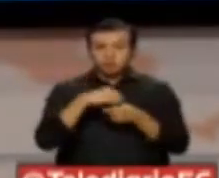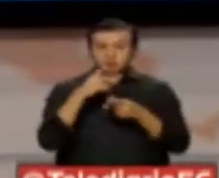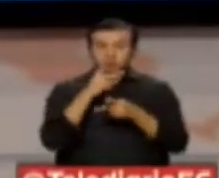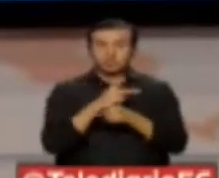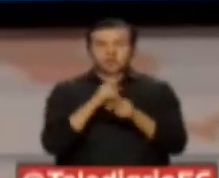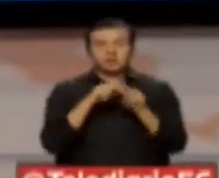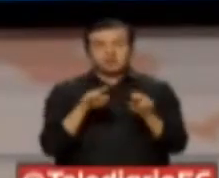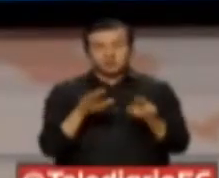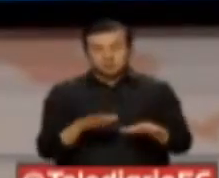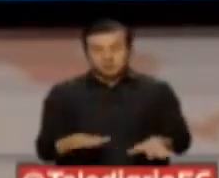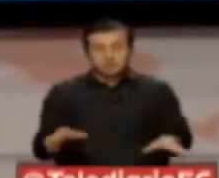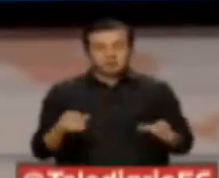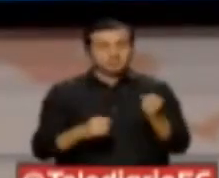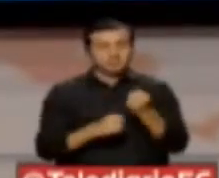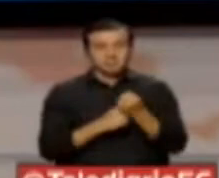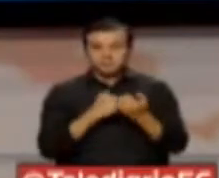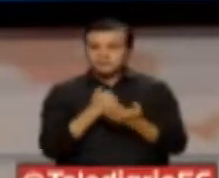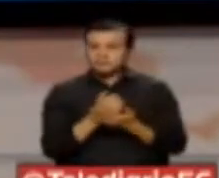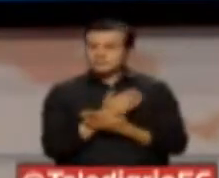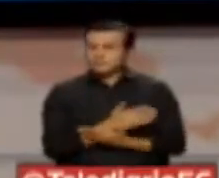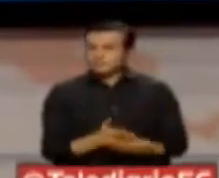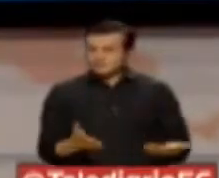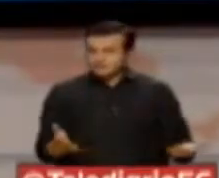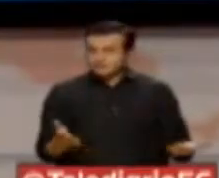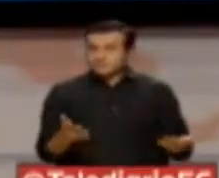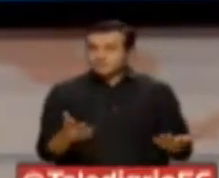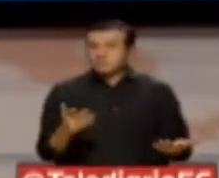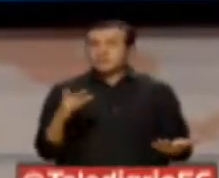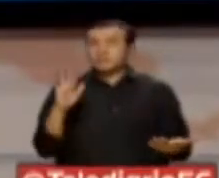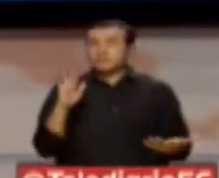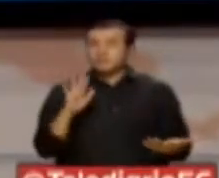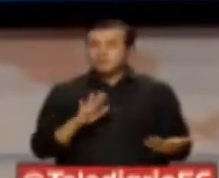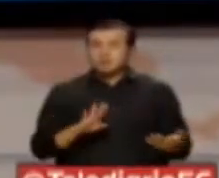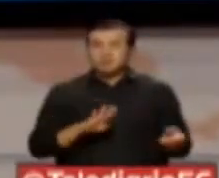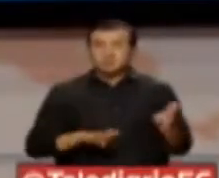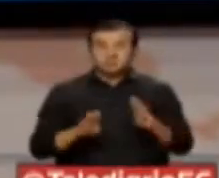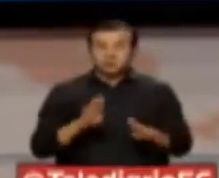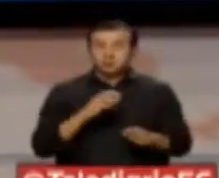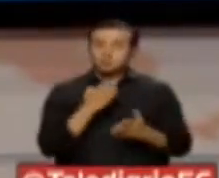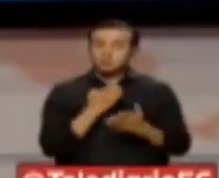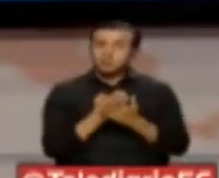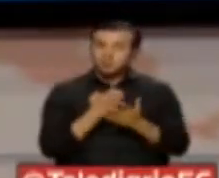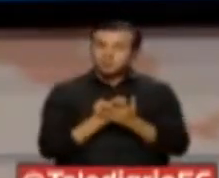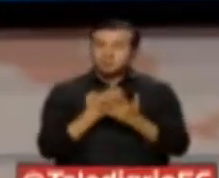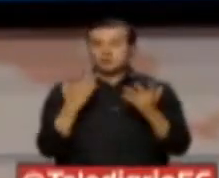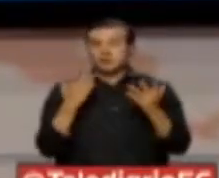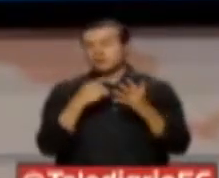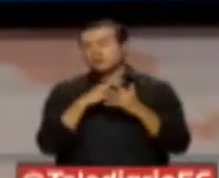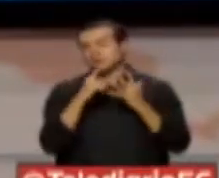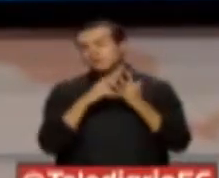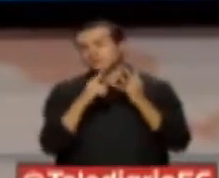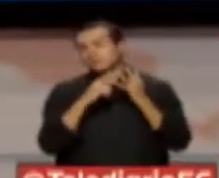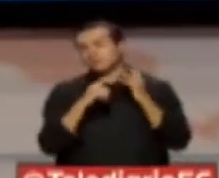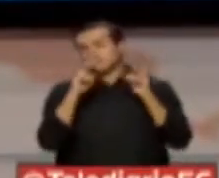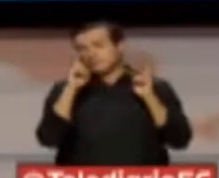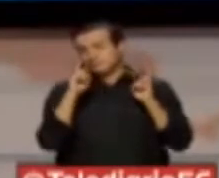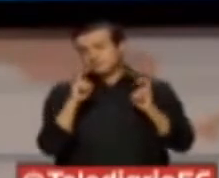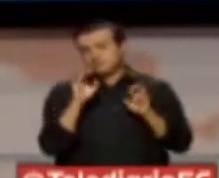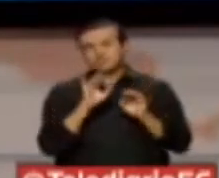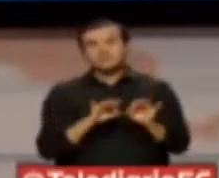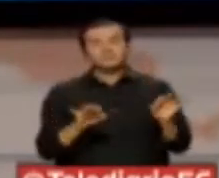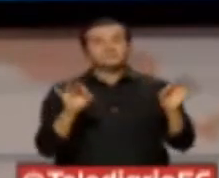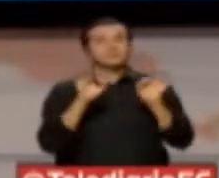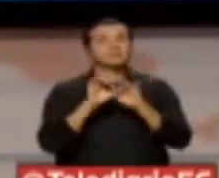para la ley cuidar el medio ambiente para la bio economía para la en fin para distintos temas que son muy